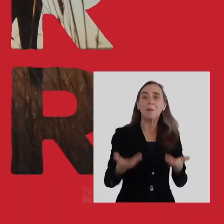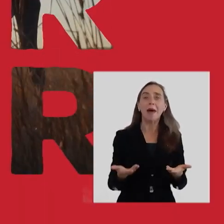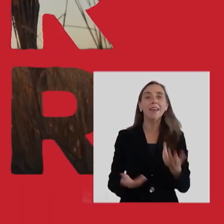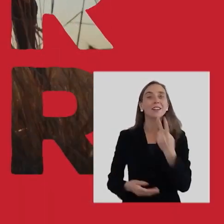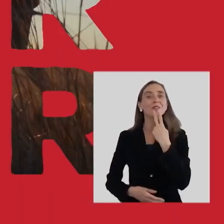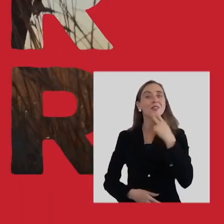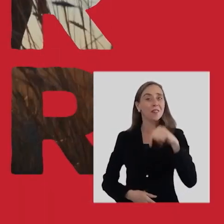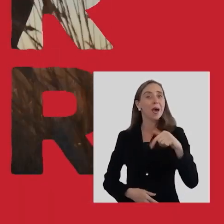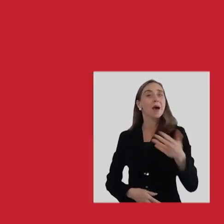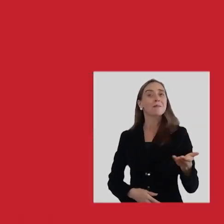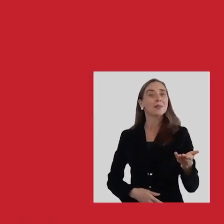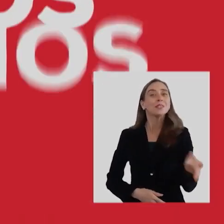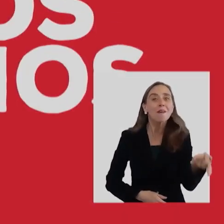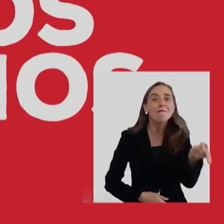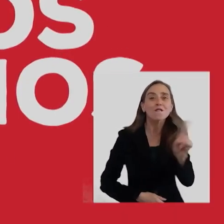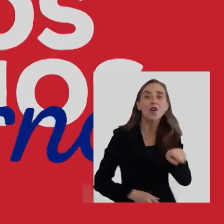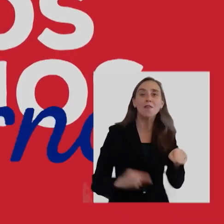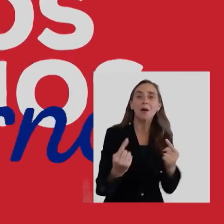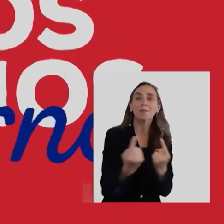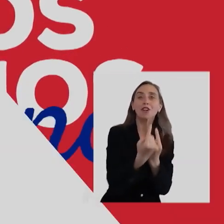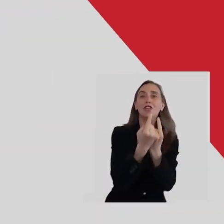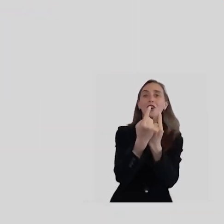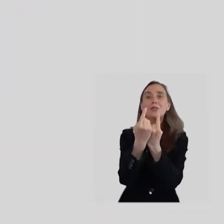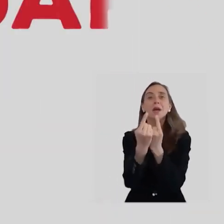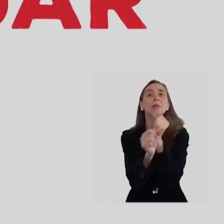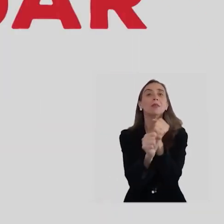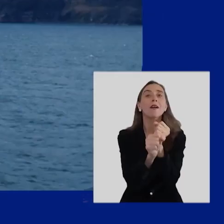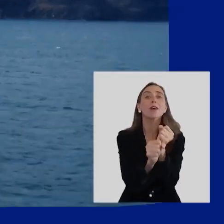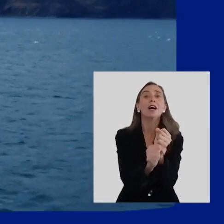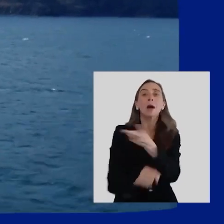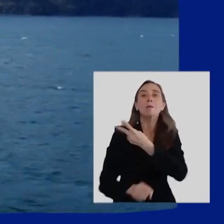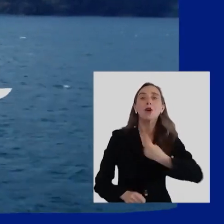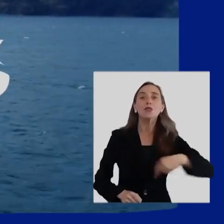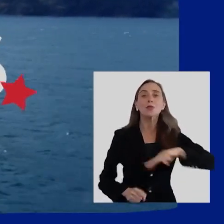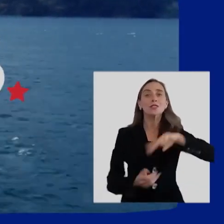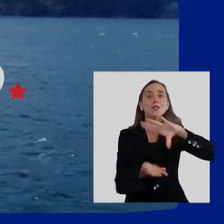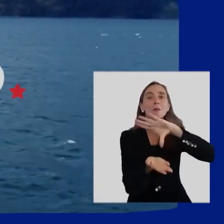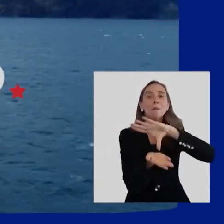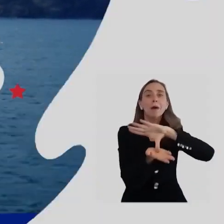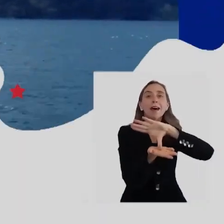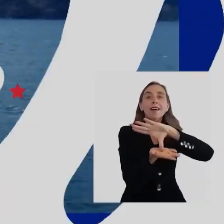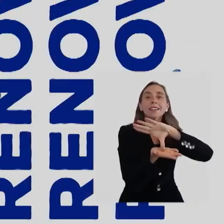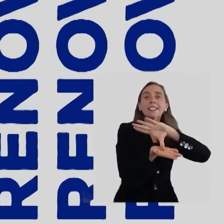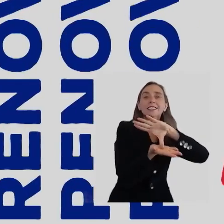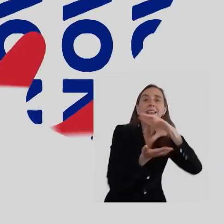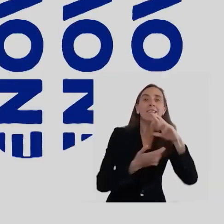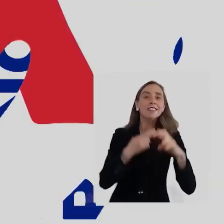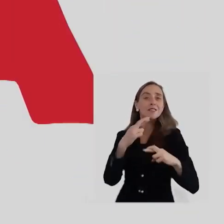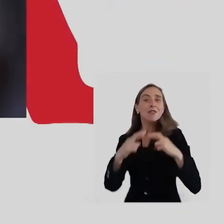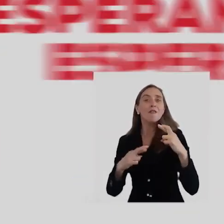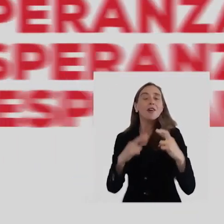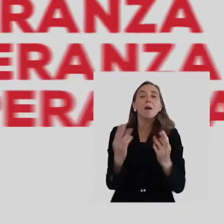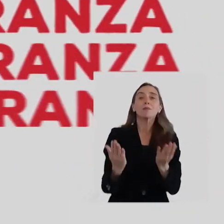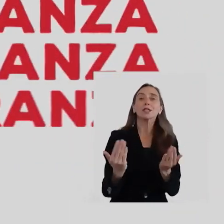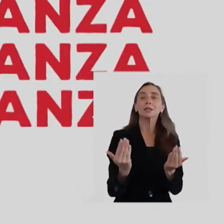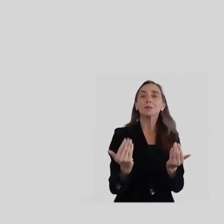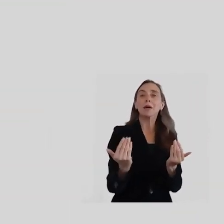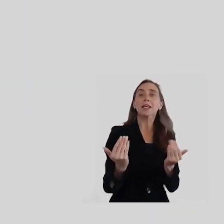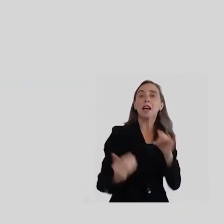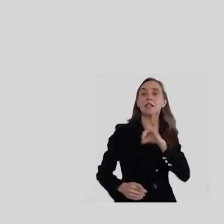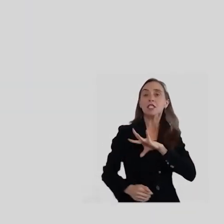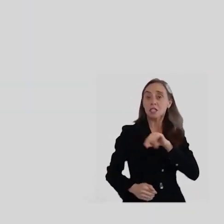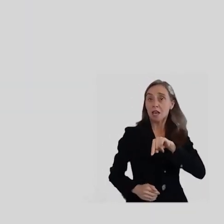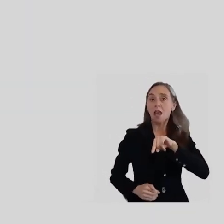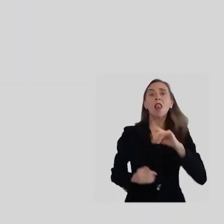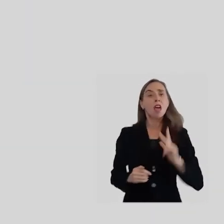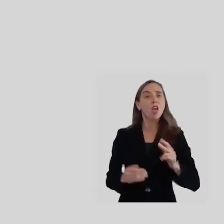vivir. Volvamos a encontrarnos y trabajar por nuestro país. Renovemos la esperanza en un